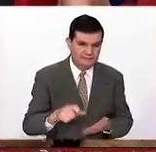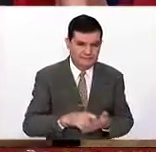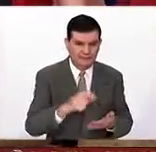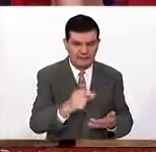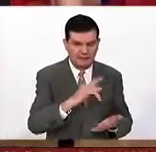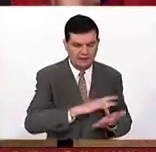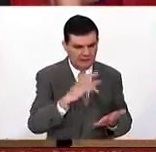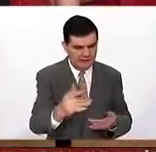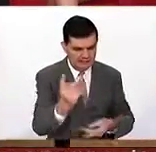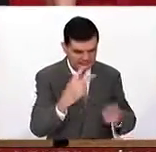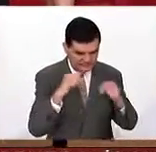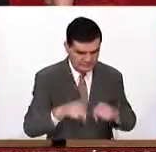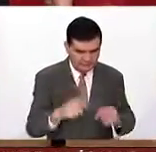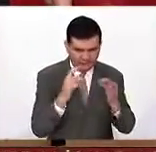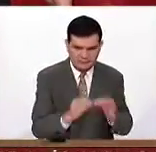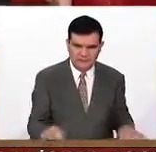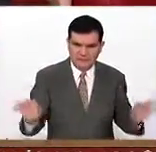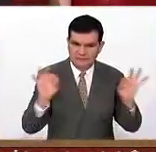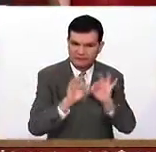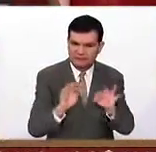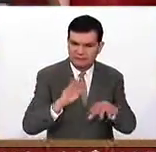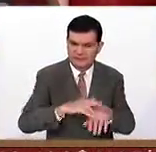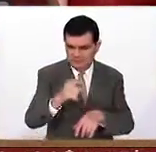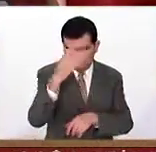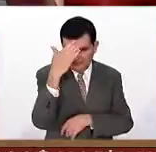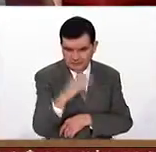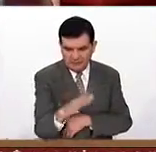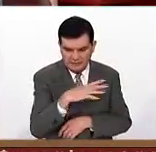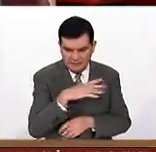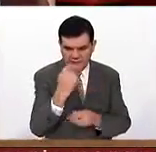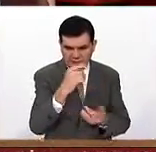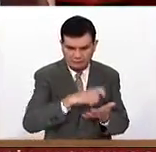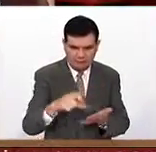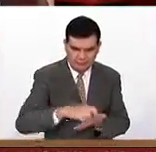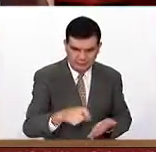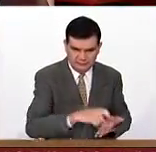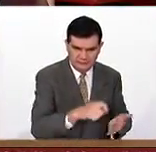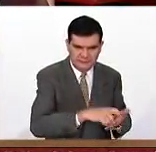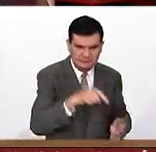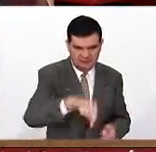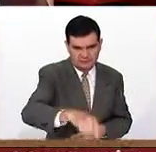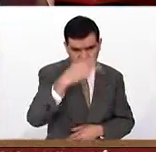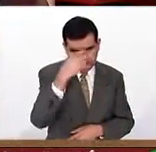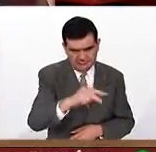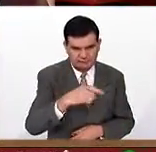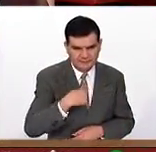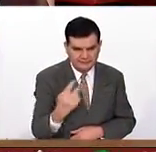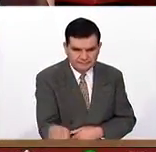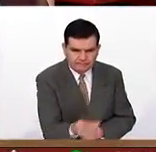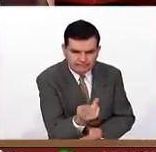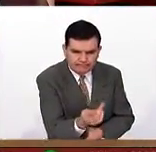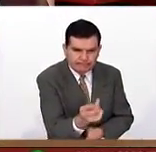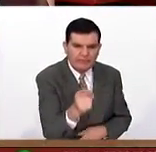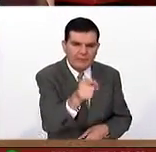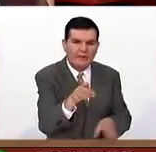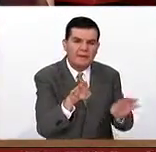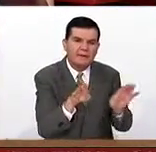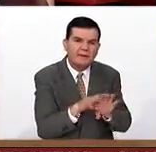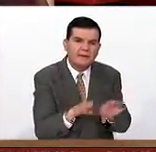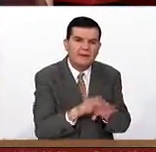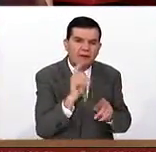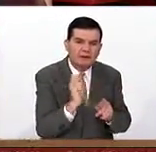gracias por estar con nosotros en una fecha importante ya que pues hay mucho consumo en méxico pero antes me gustaría preguntarte cómo es